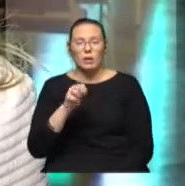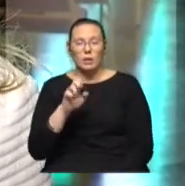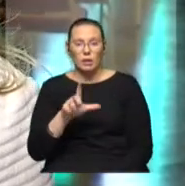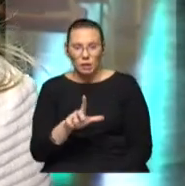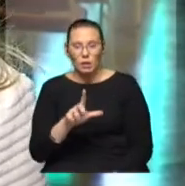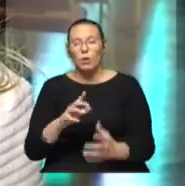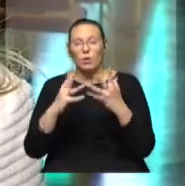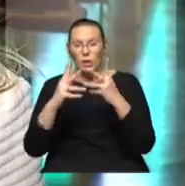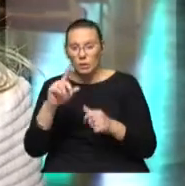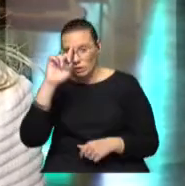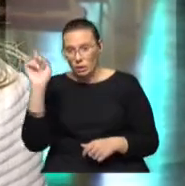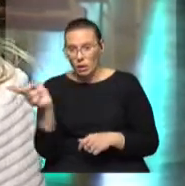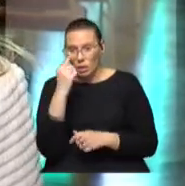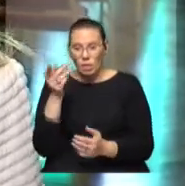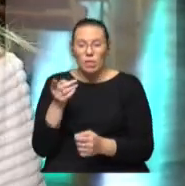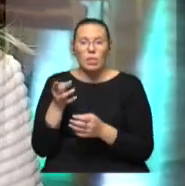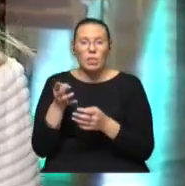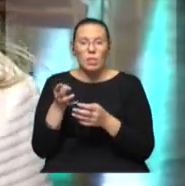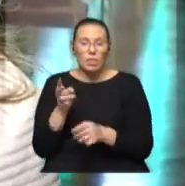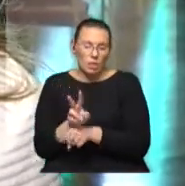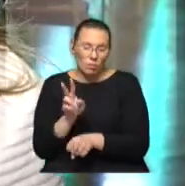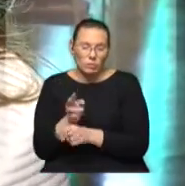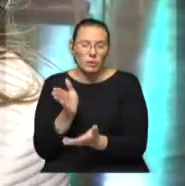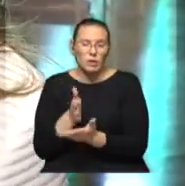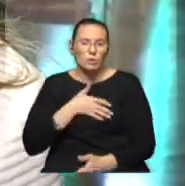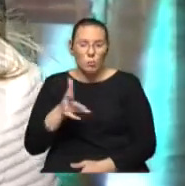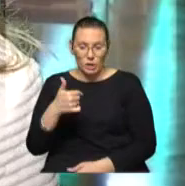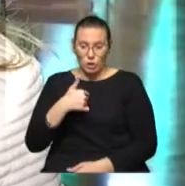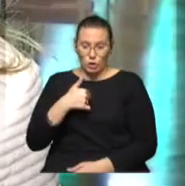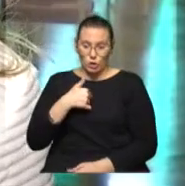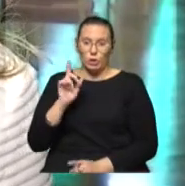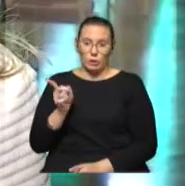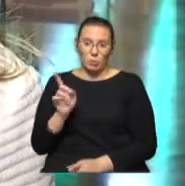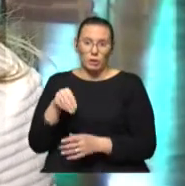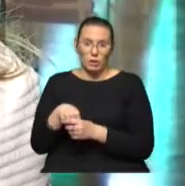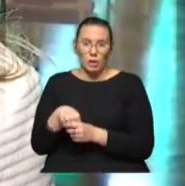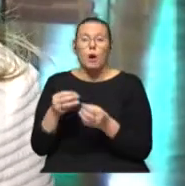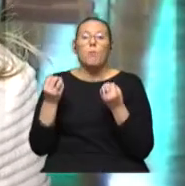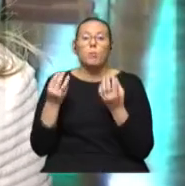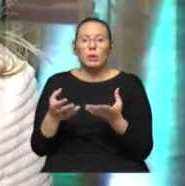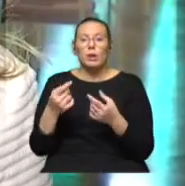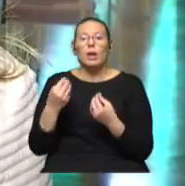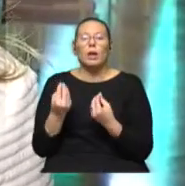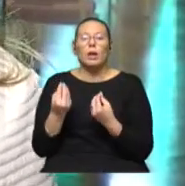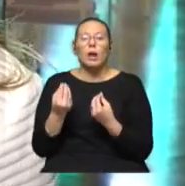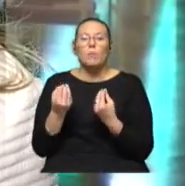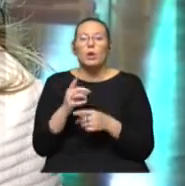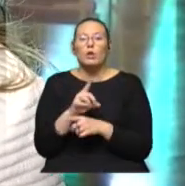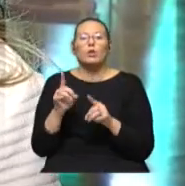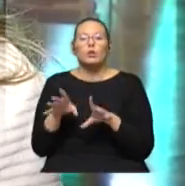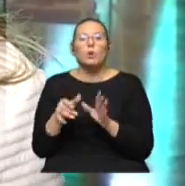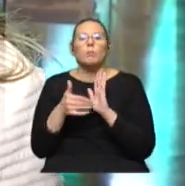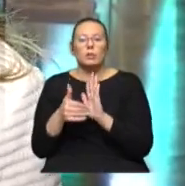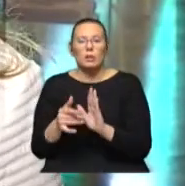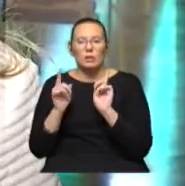organización internacional defensora de derechos humanos, y quien te habla, que ahora te contaré por qué y cuál era el motivo no solamente de la presentación,